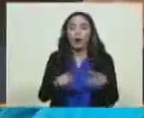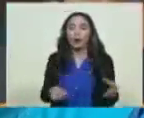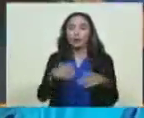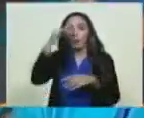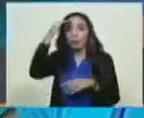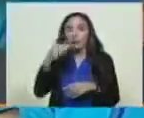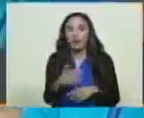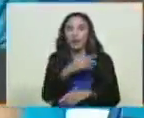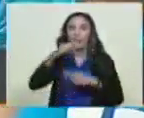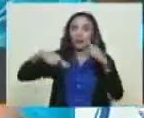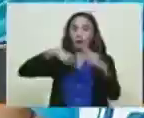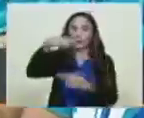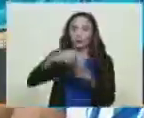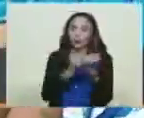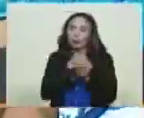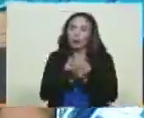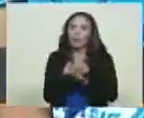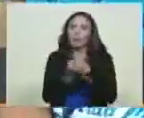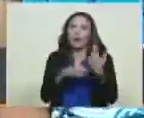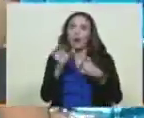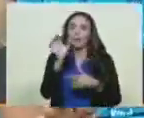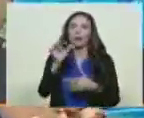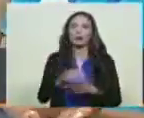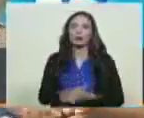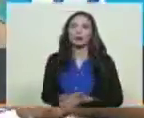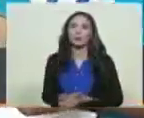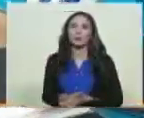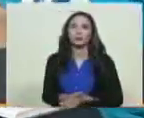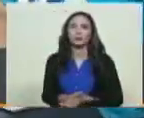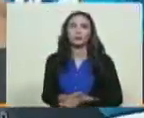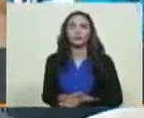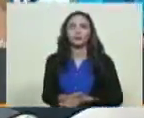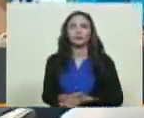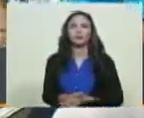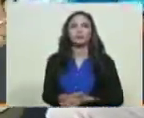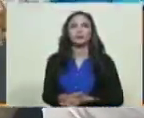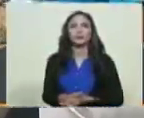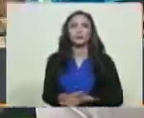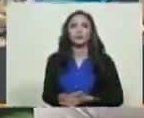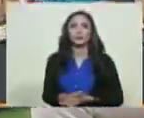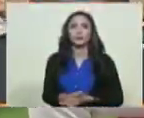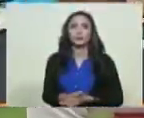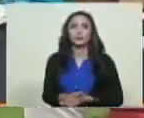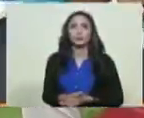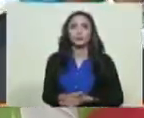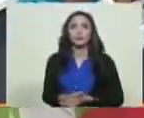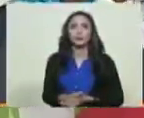bolivarianos patriotas constitucionalistas de venezuela